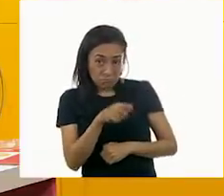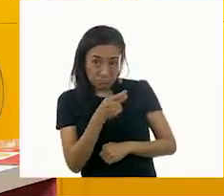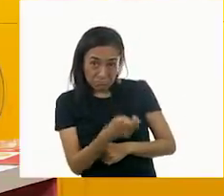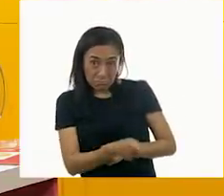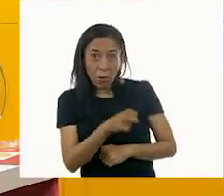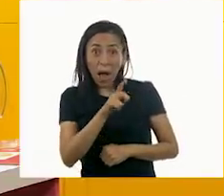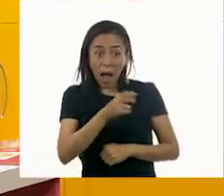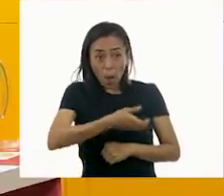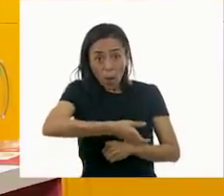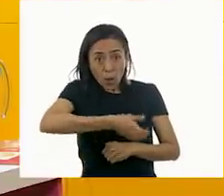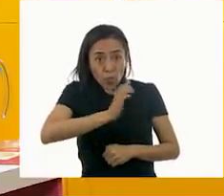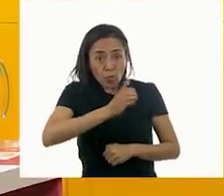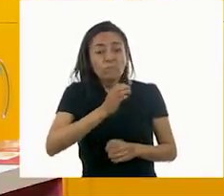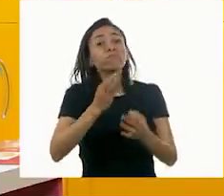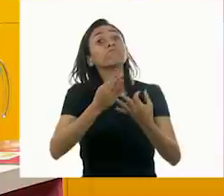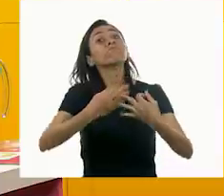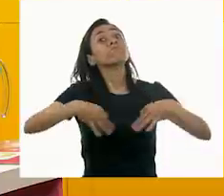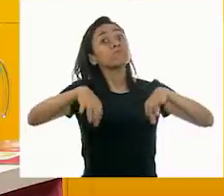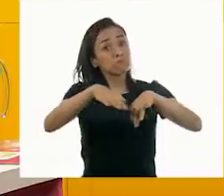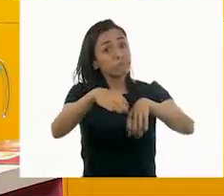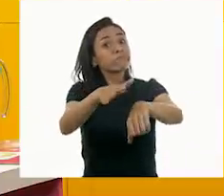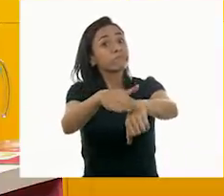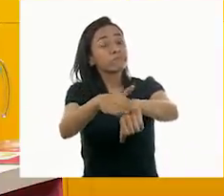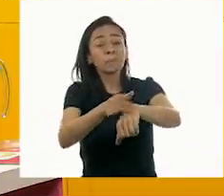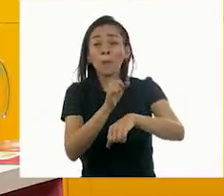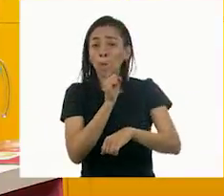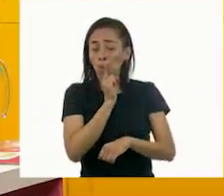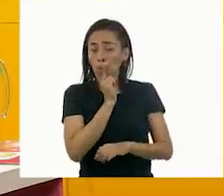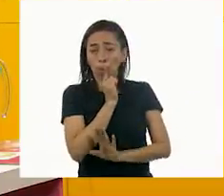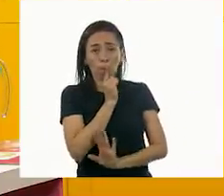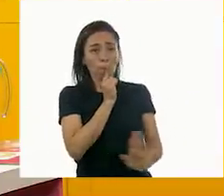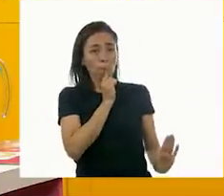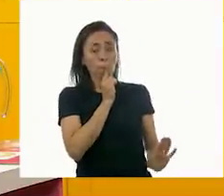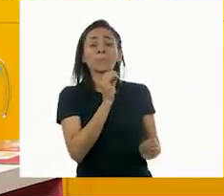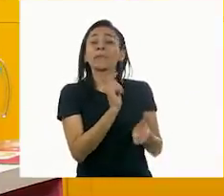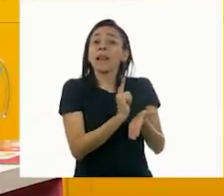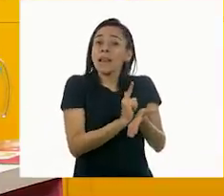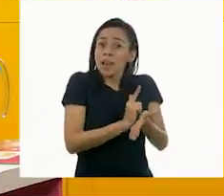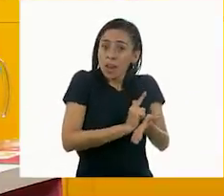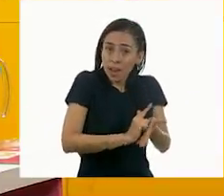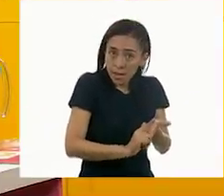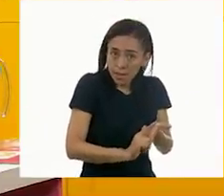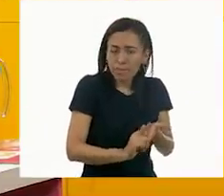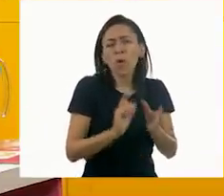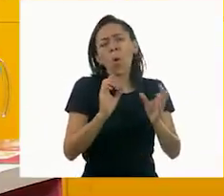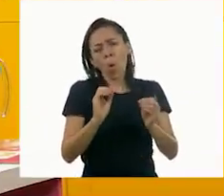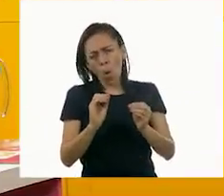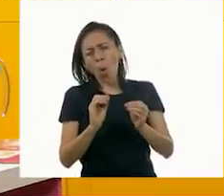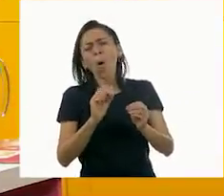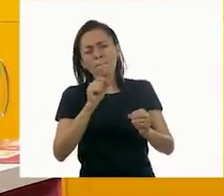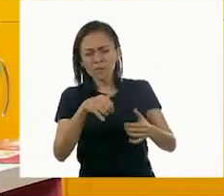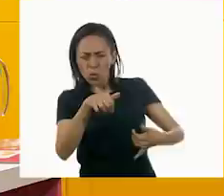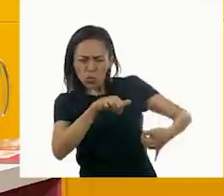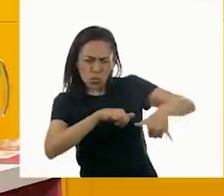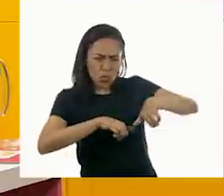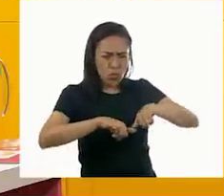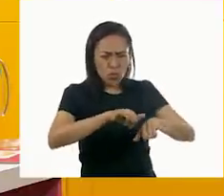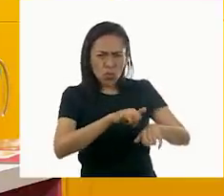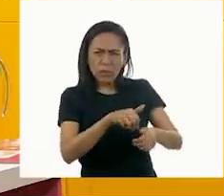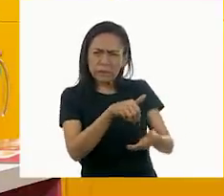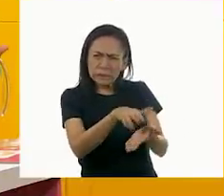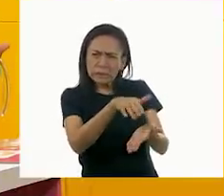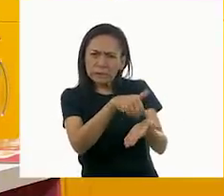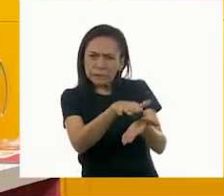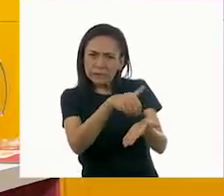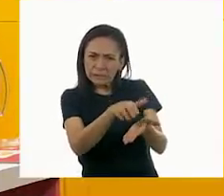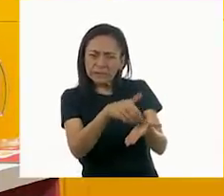sea simple y potable, o clorada o purificada, ya que